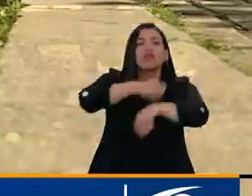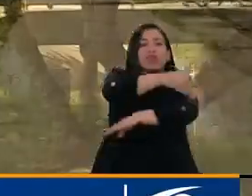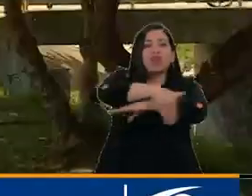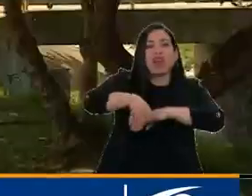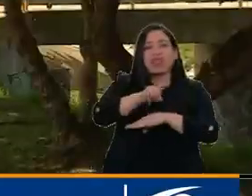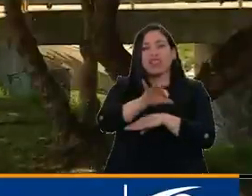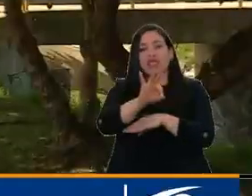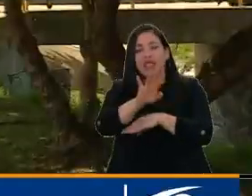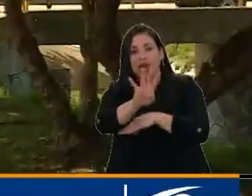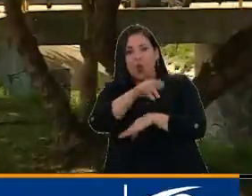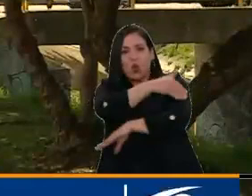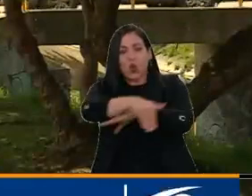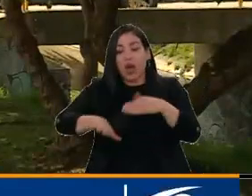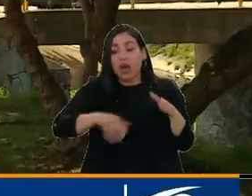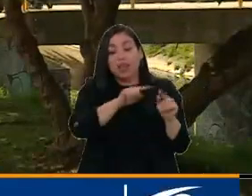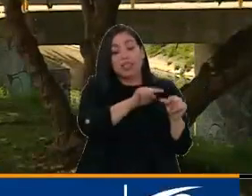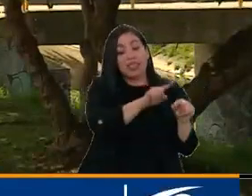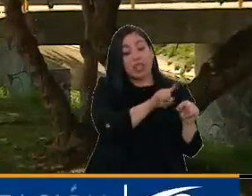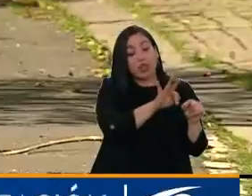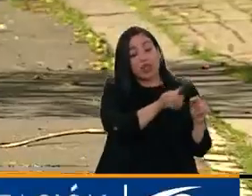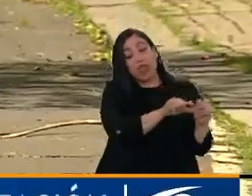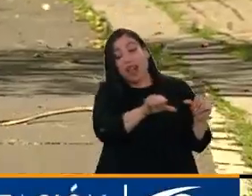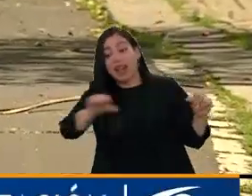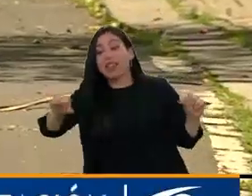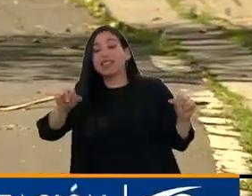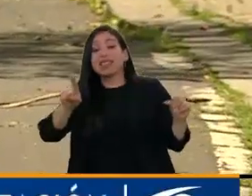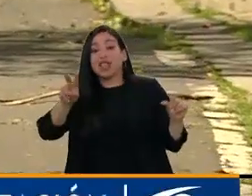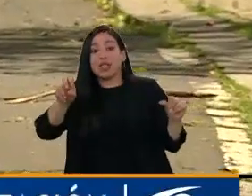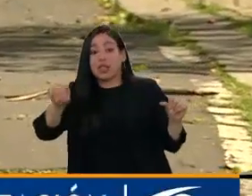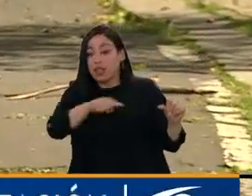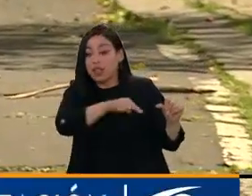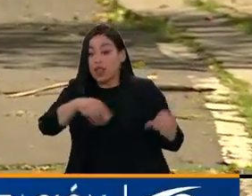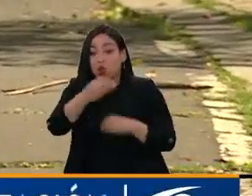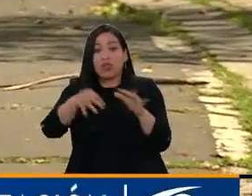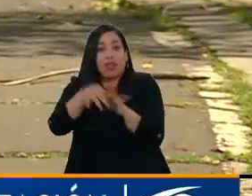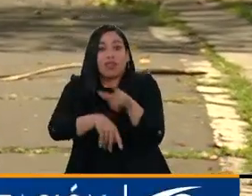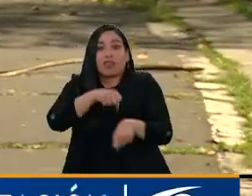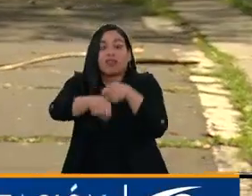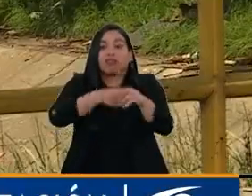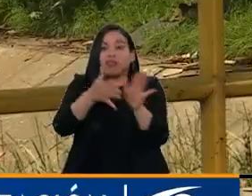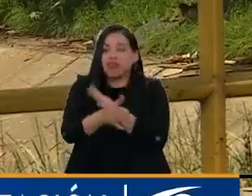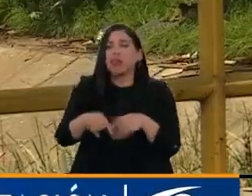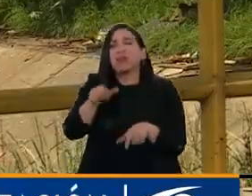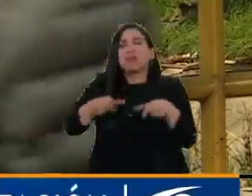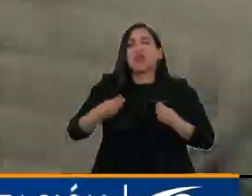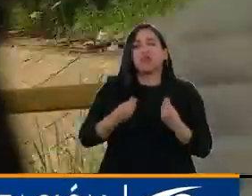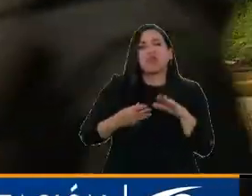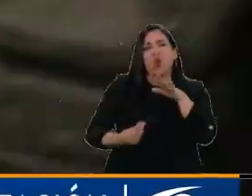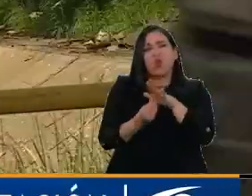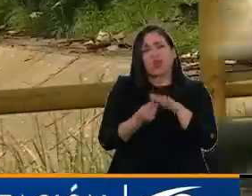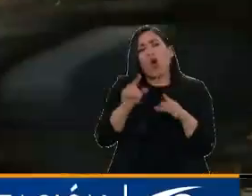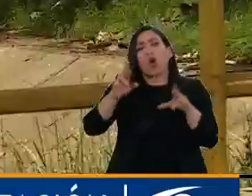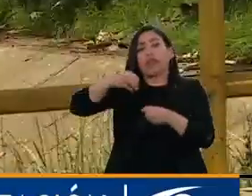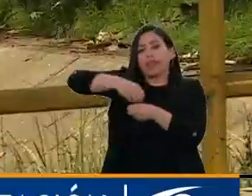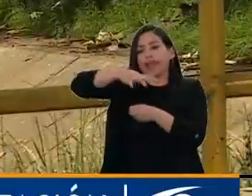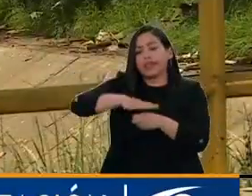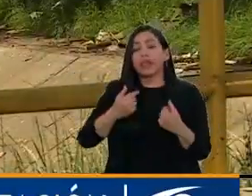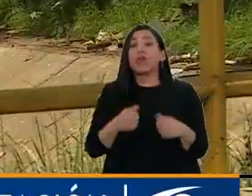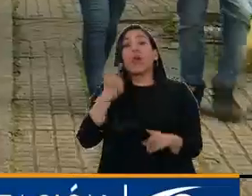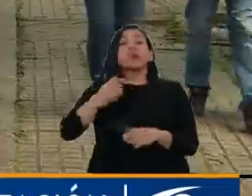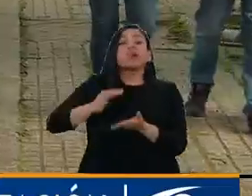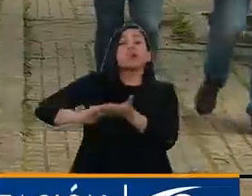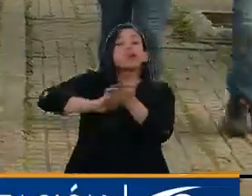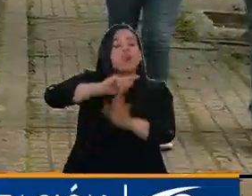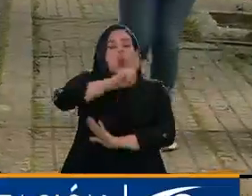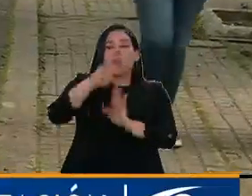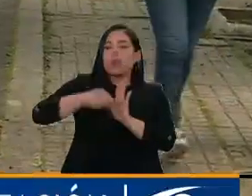calle 134 hasta la 170. Los vecinos de esta parte de la localidad de Usaquén esperan que el distrito se ponga al día con